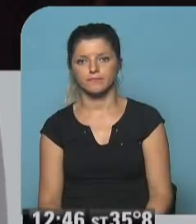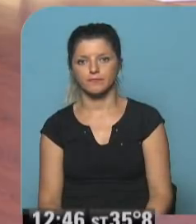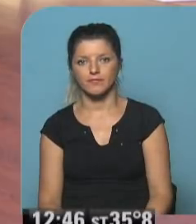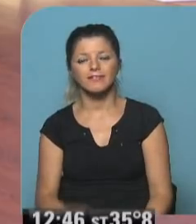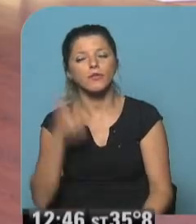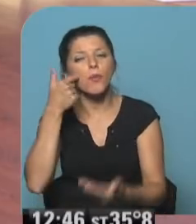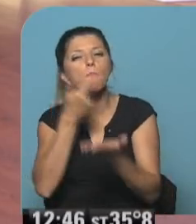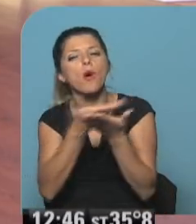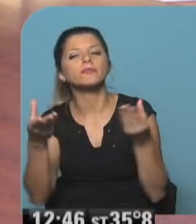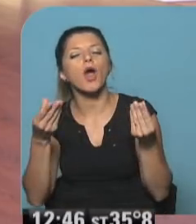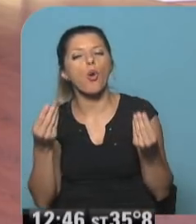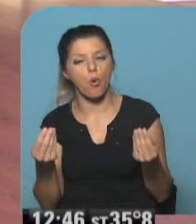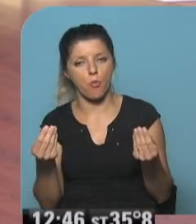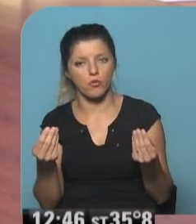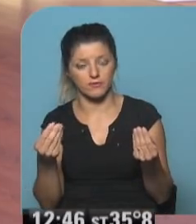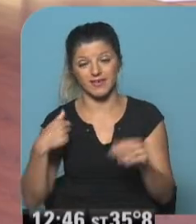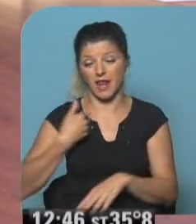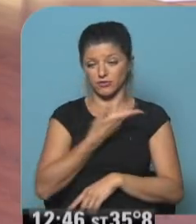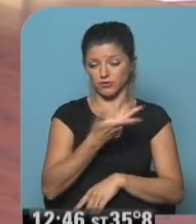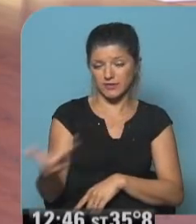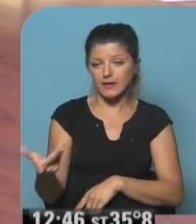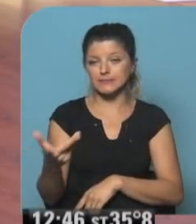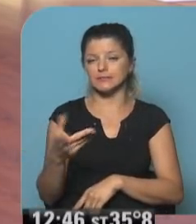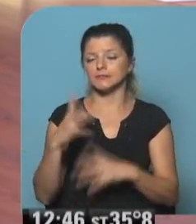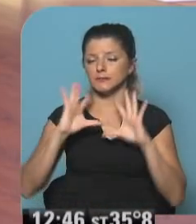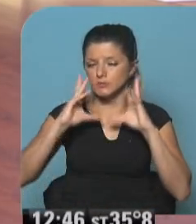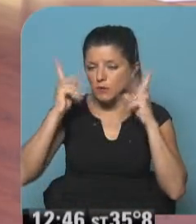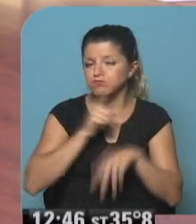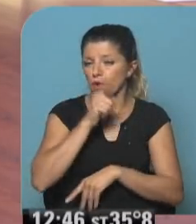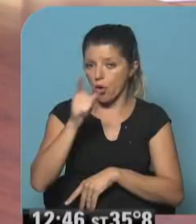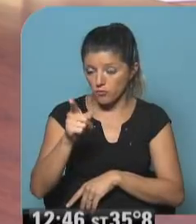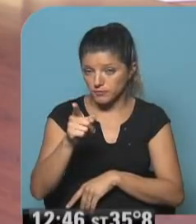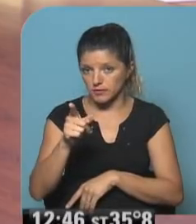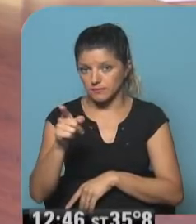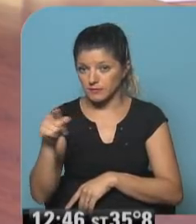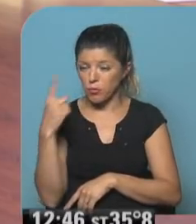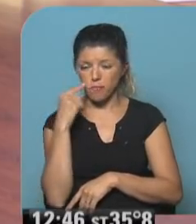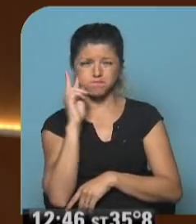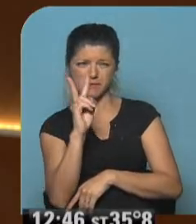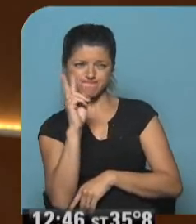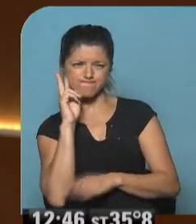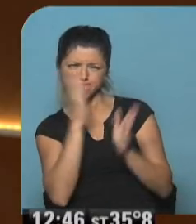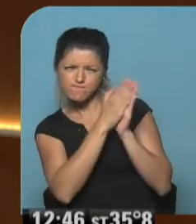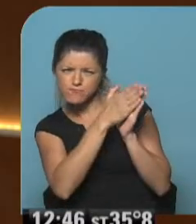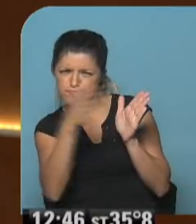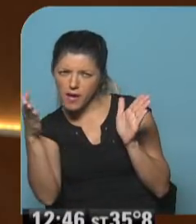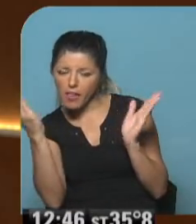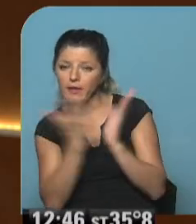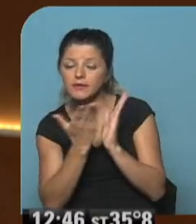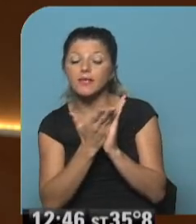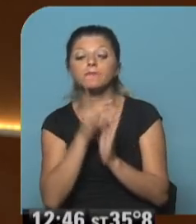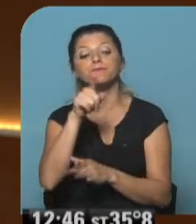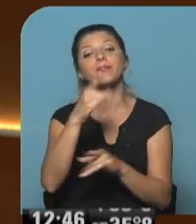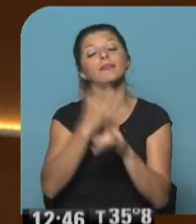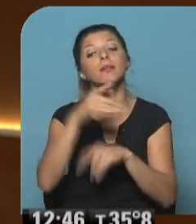insatisfacción política del grueso de la ciudadanía peruana. Vos, si te fijás, es muy notable. Perú elige permanentemente